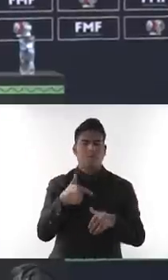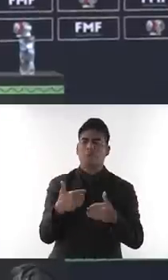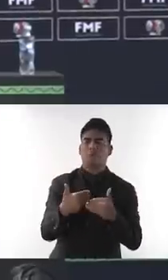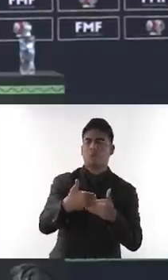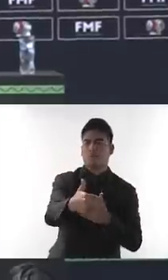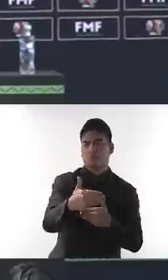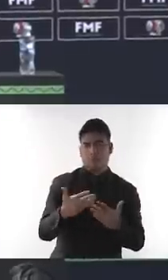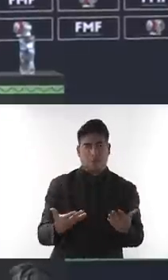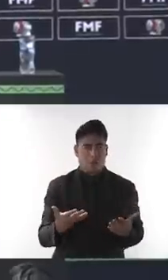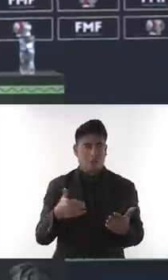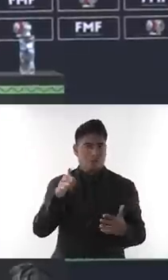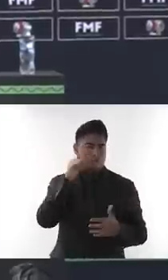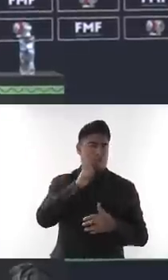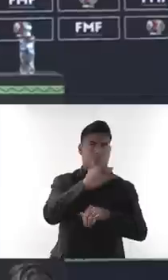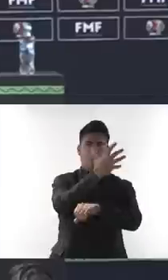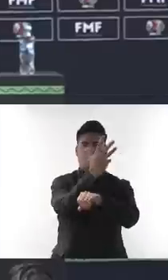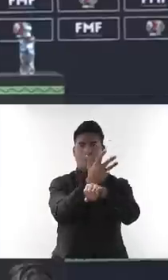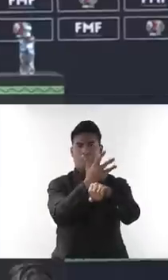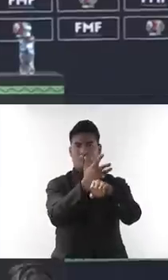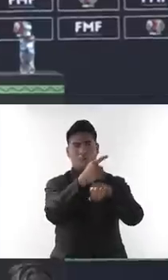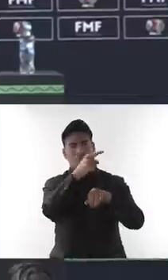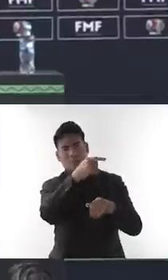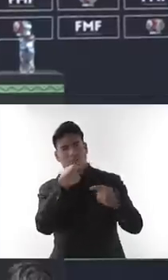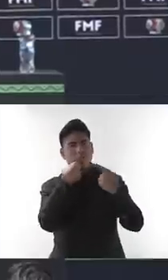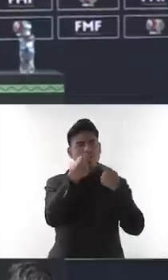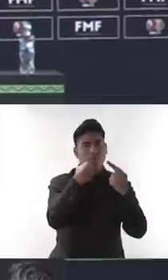de Zoom allá en Estados Unidos?